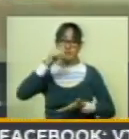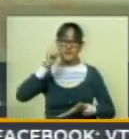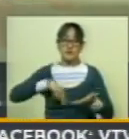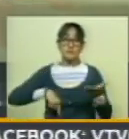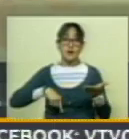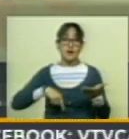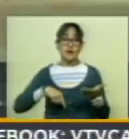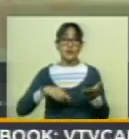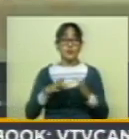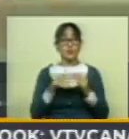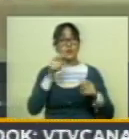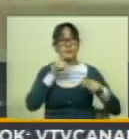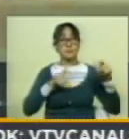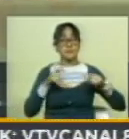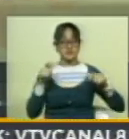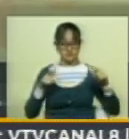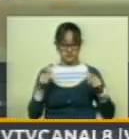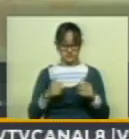los candidatos.